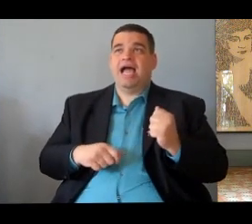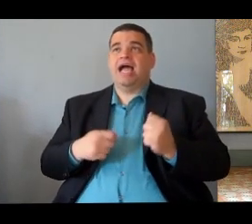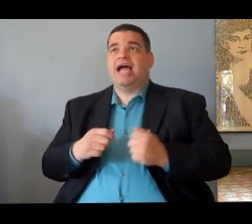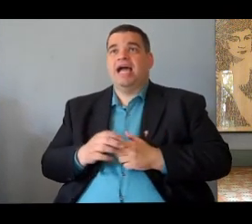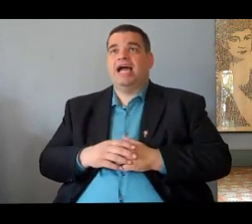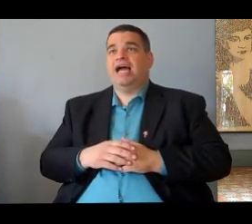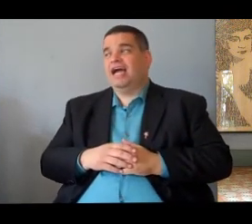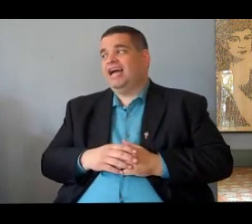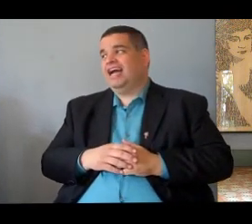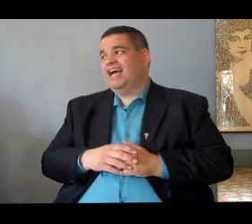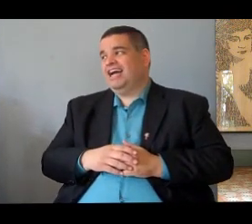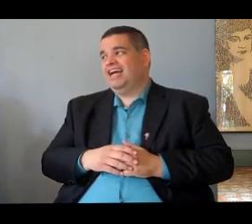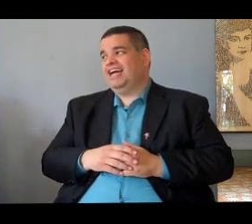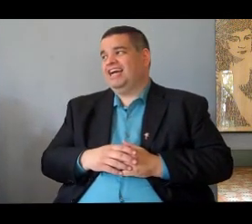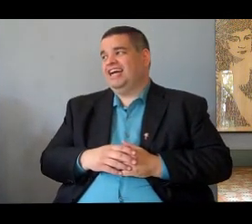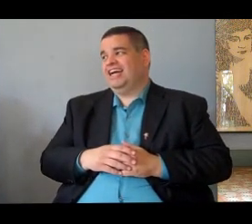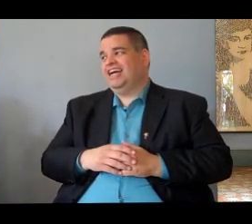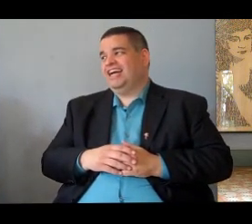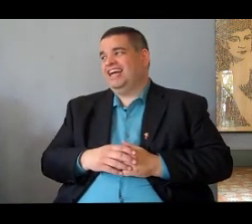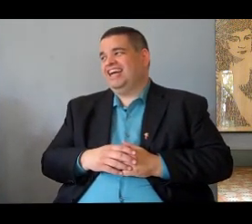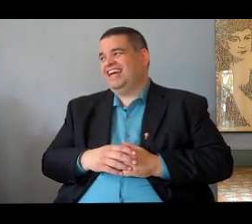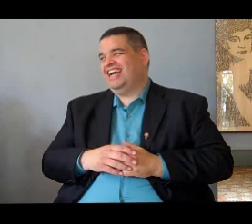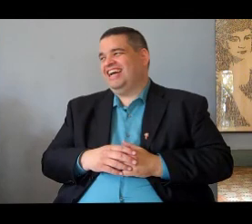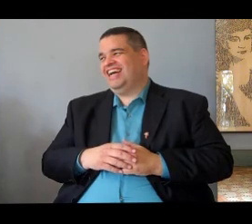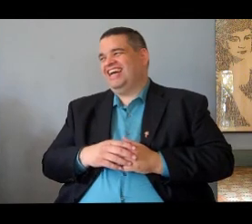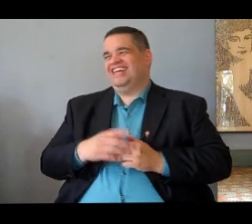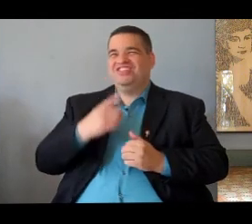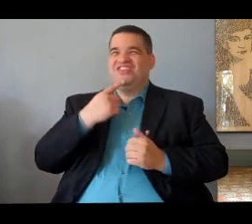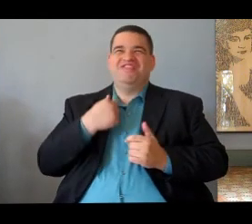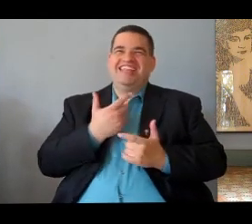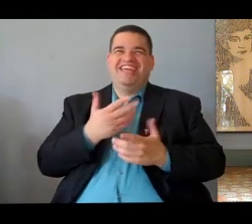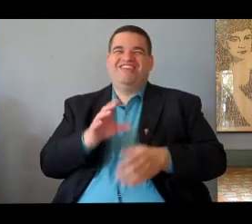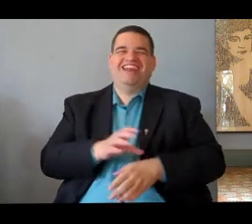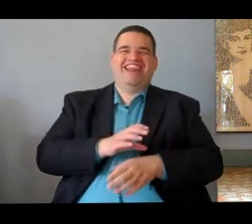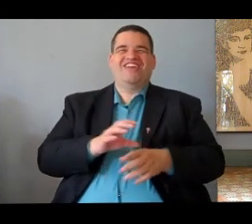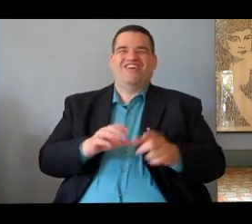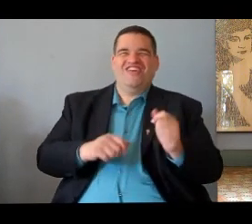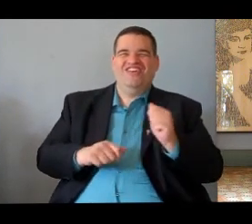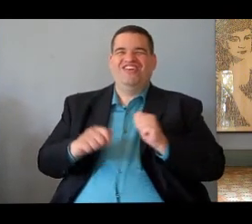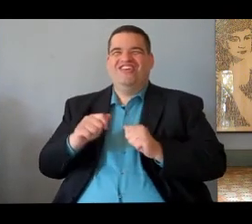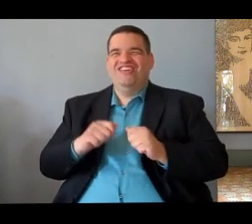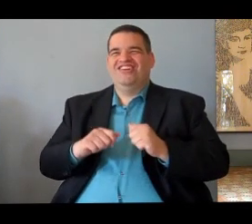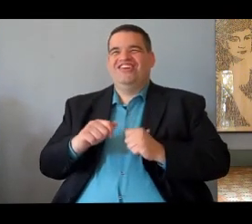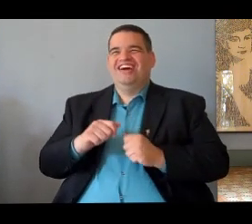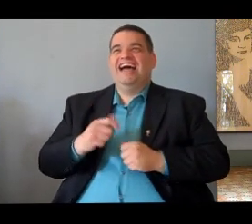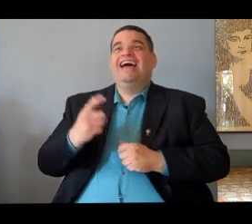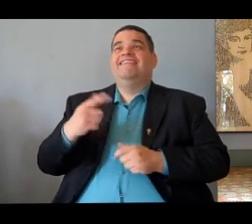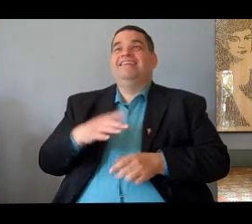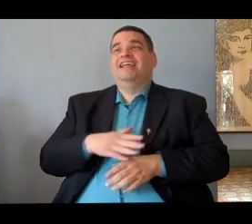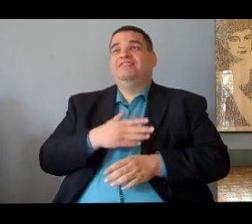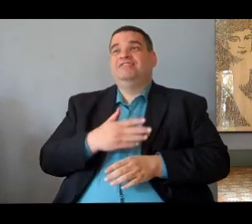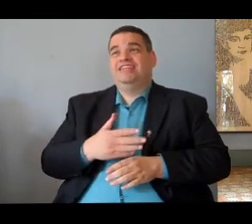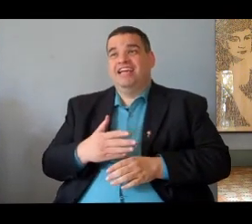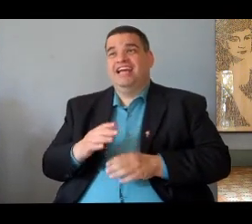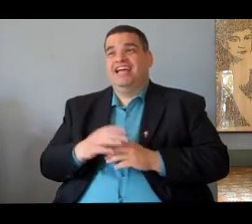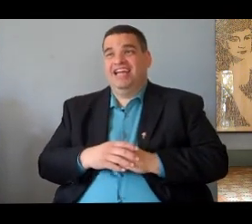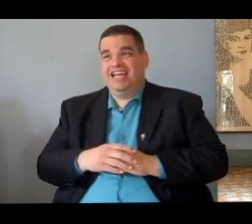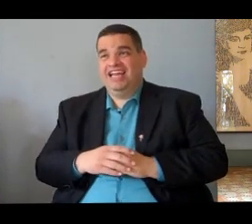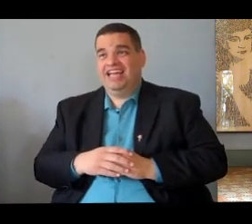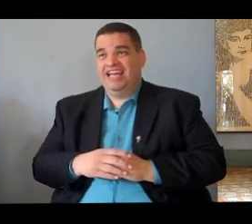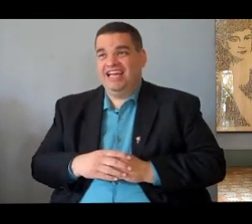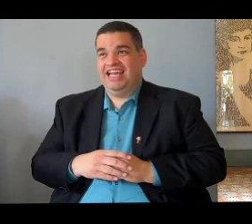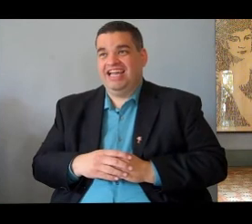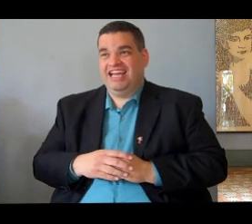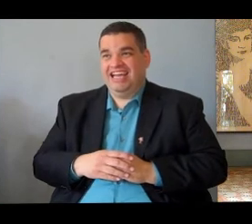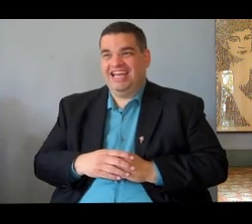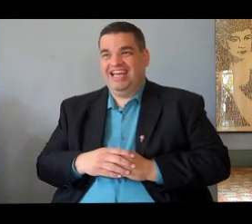música. ¿Por qué tú no bailas? Ah, discúlpame, es que no sabía, no me dieron el coro. Pero ahora viene el cue. ¿Ahora qué?